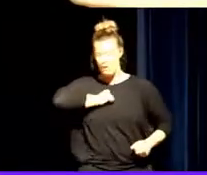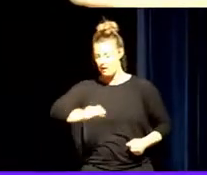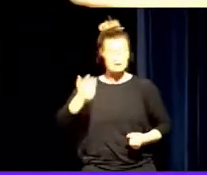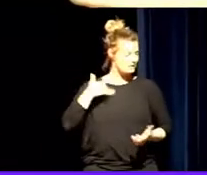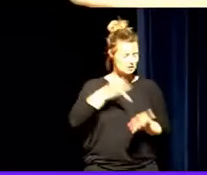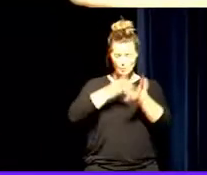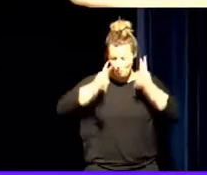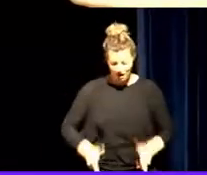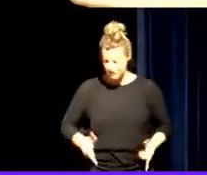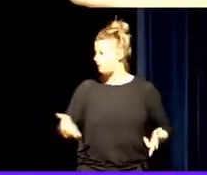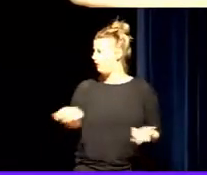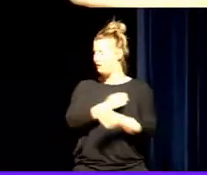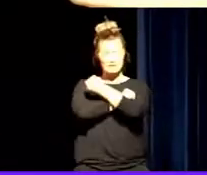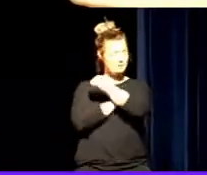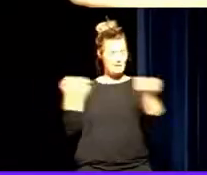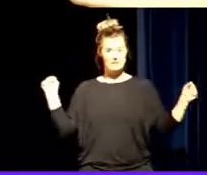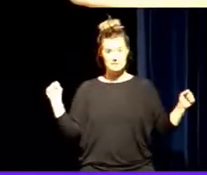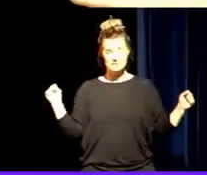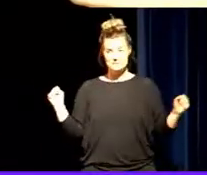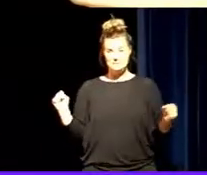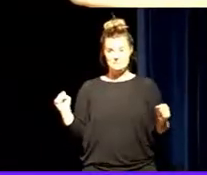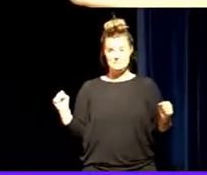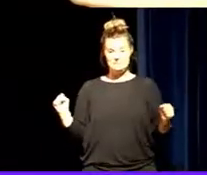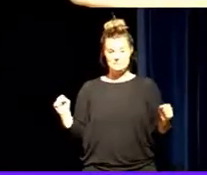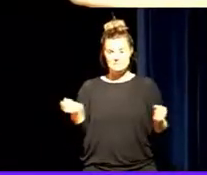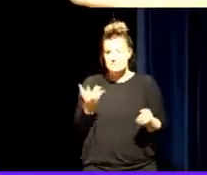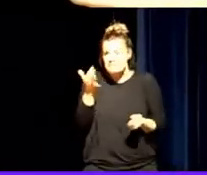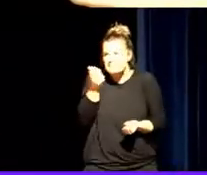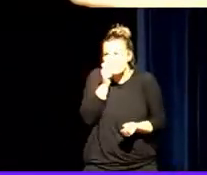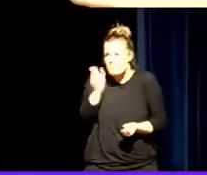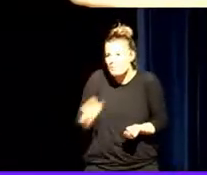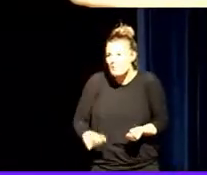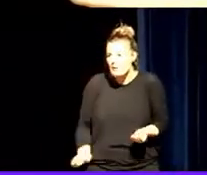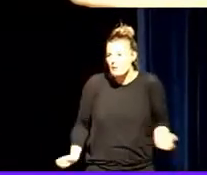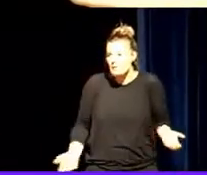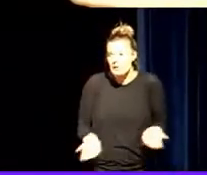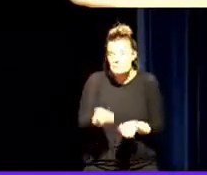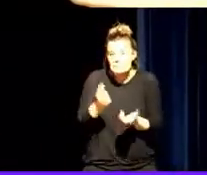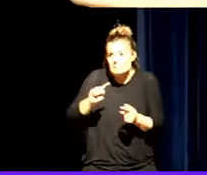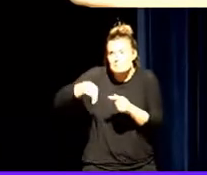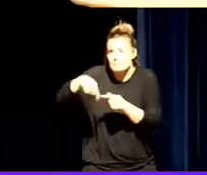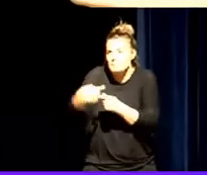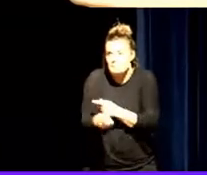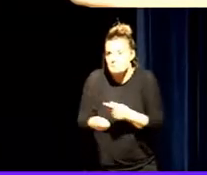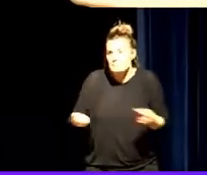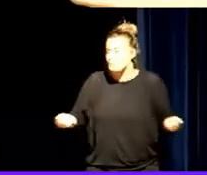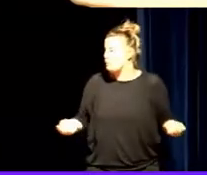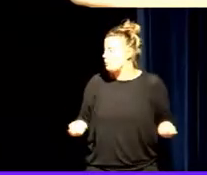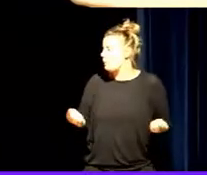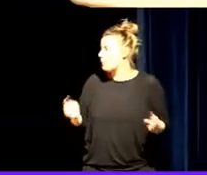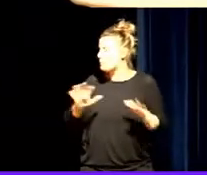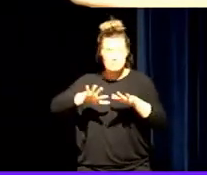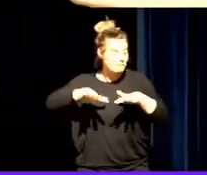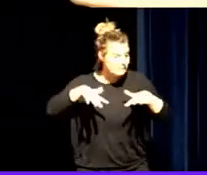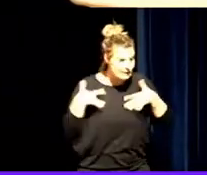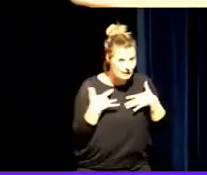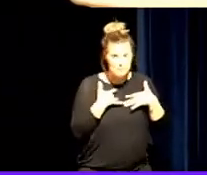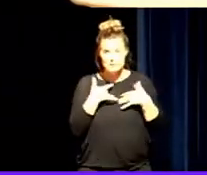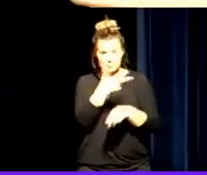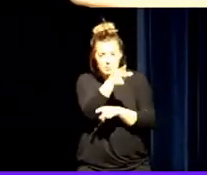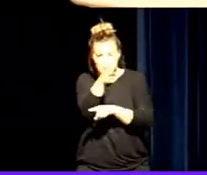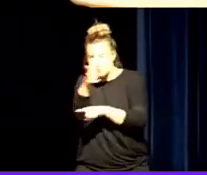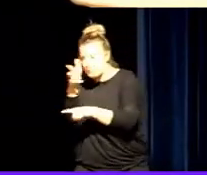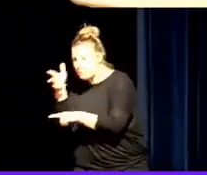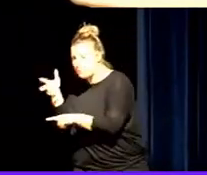muerto. ¿No? Hay un vocabulario ahí, pero luego además, de repente estaba matando a mucha gente,